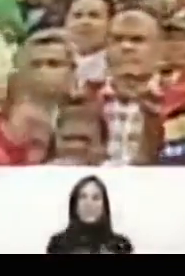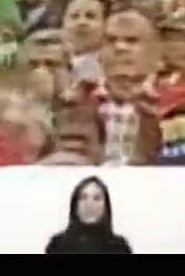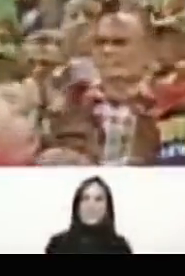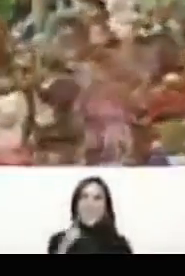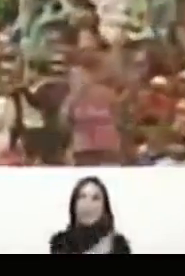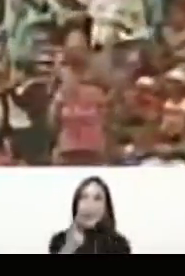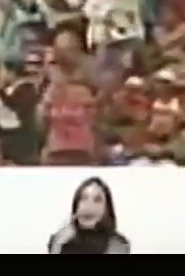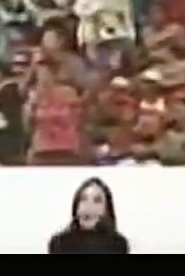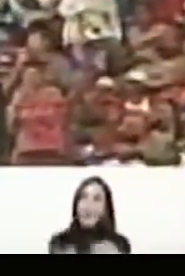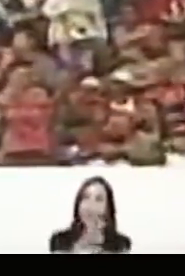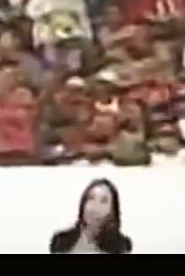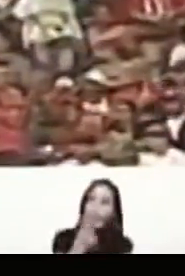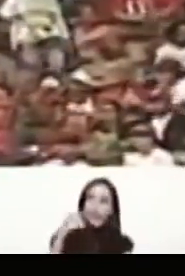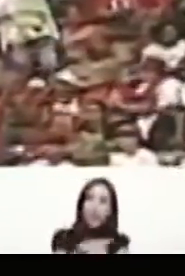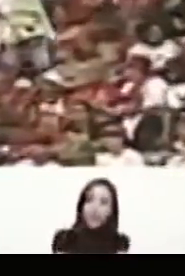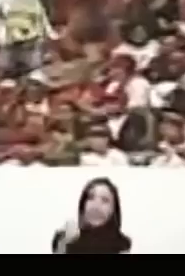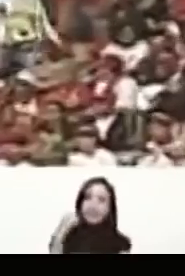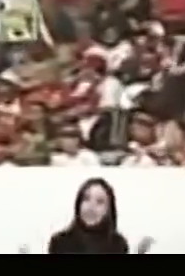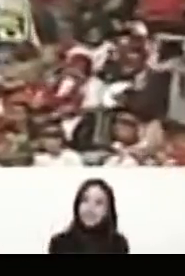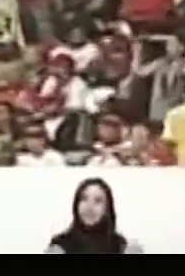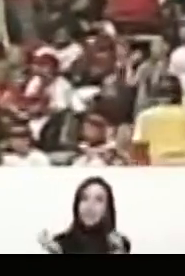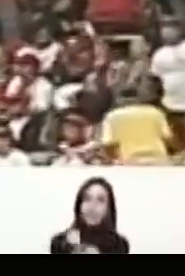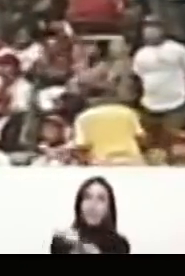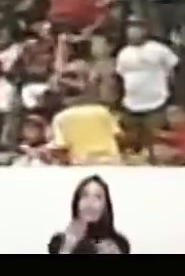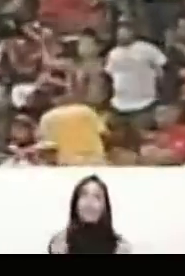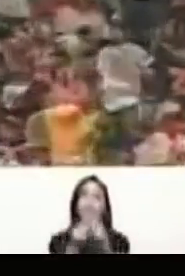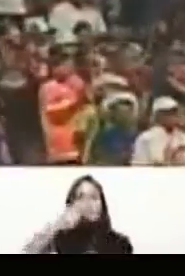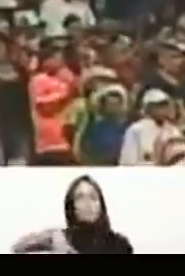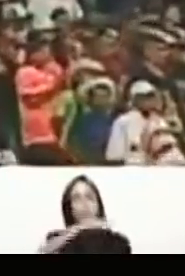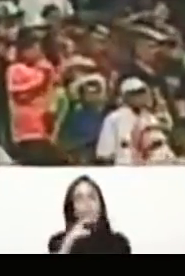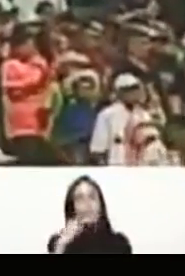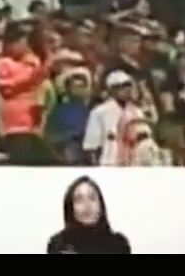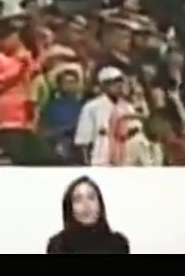¡Hagamos gobierno de a pie, de calle, junto al pueblo!